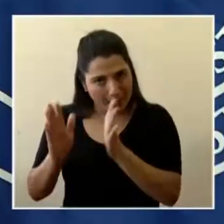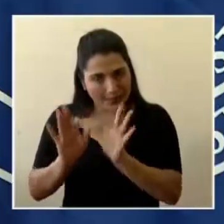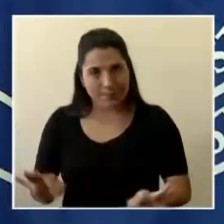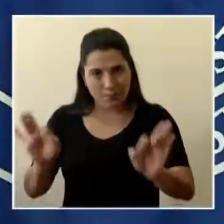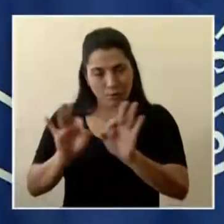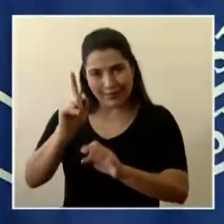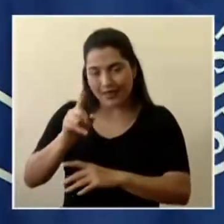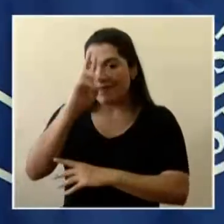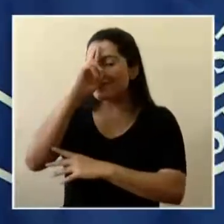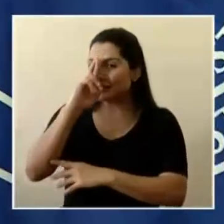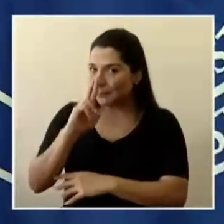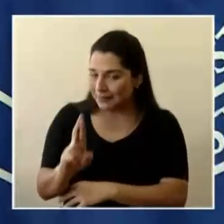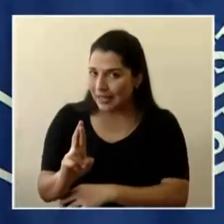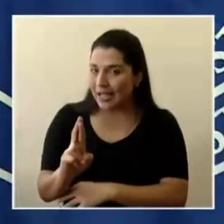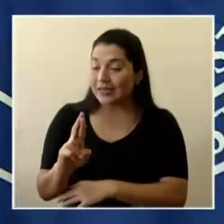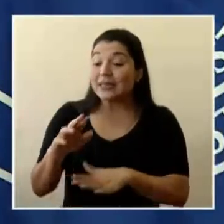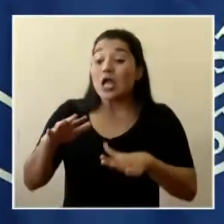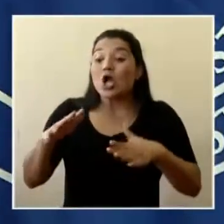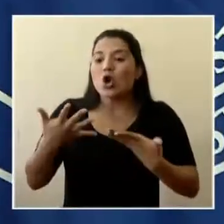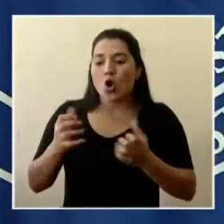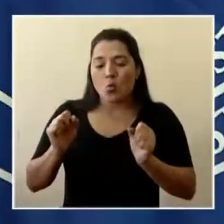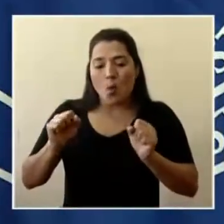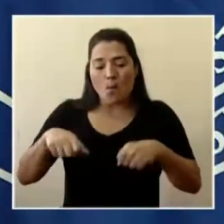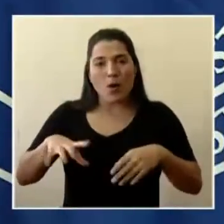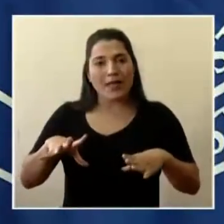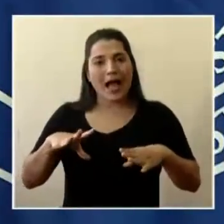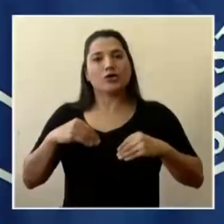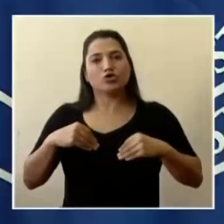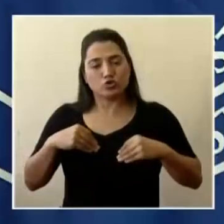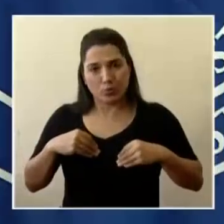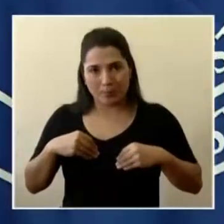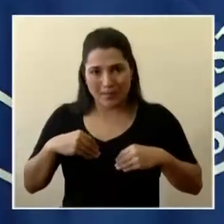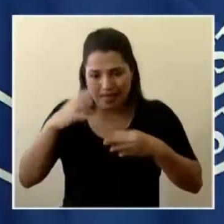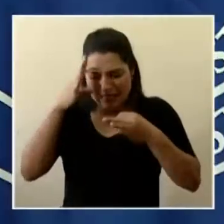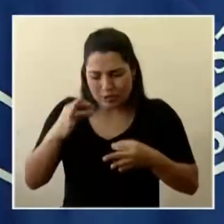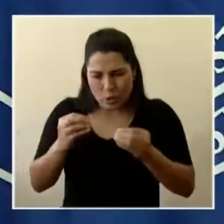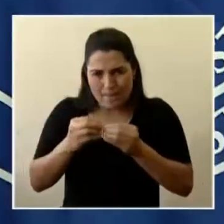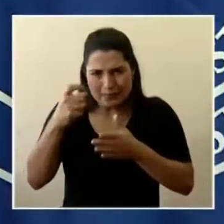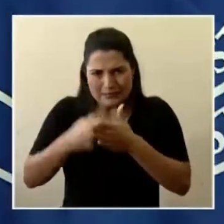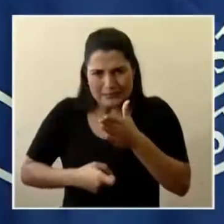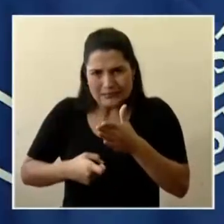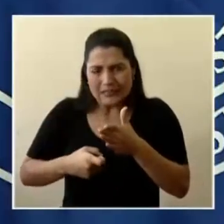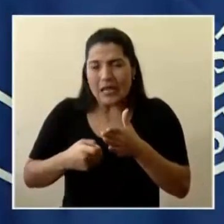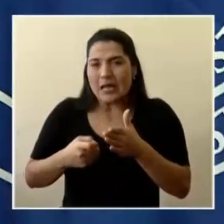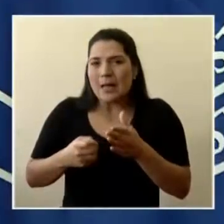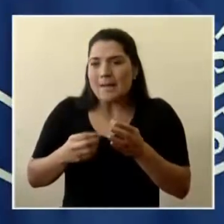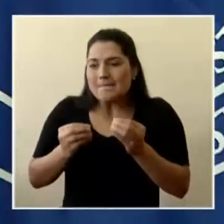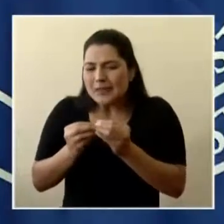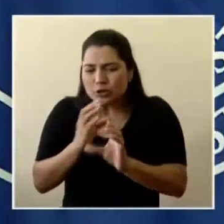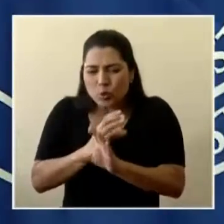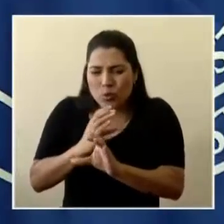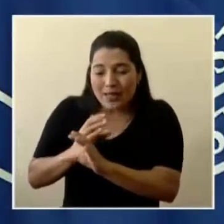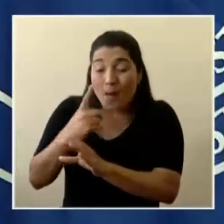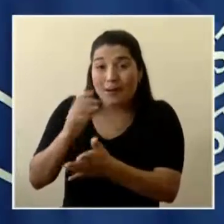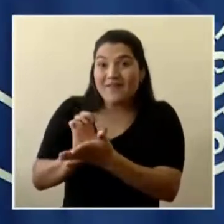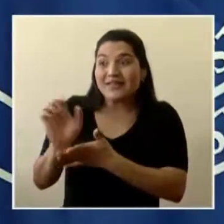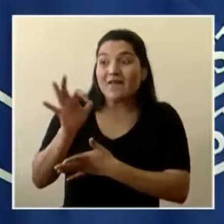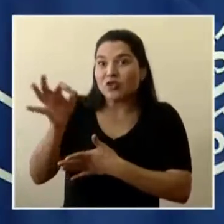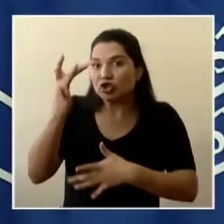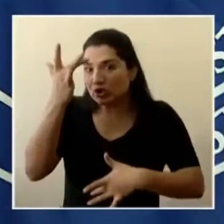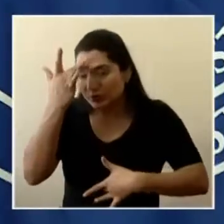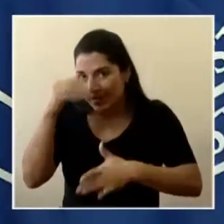económica, de cómo van a asumir las medidas más rigurosas para evitar infecciones en sus locales, en sus establecimientos,